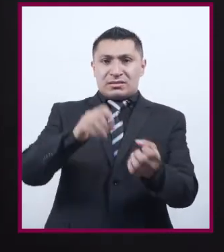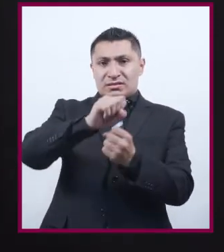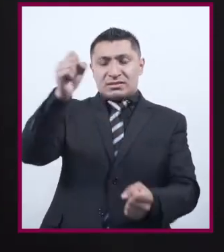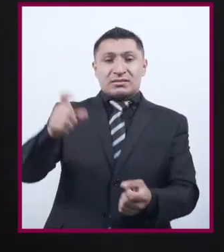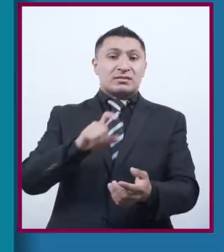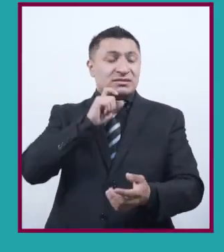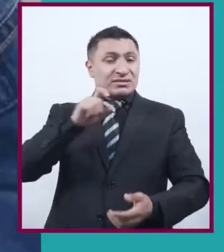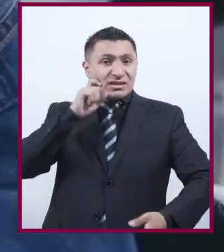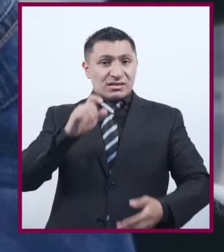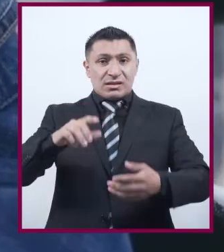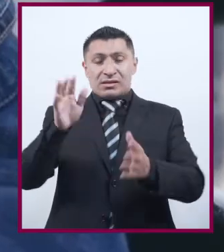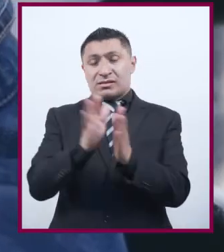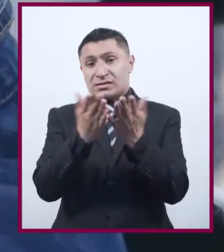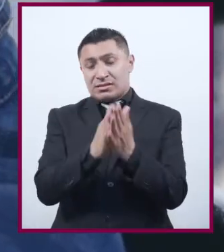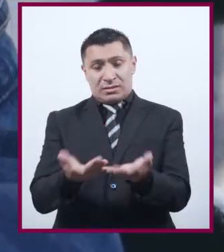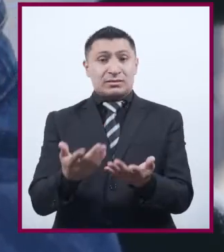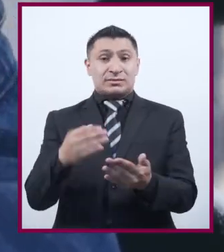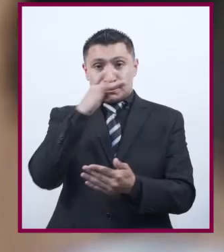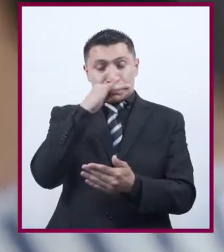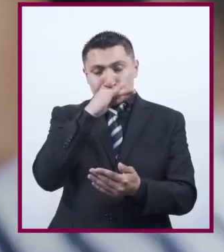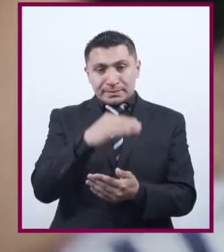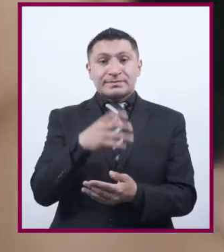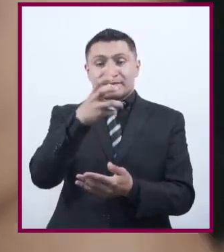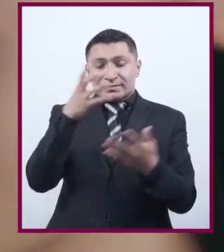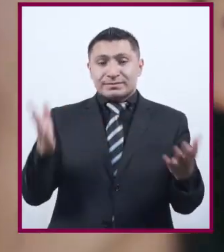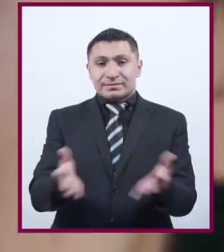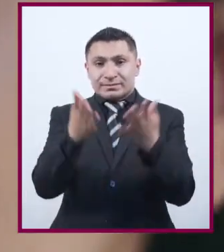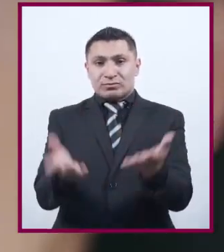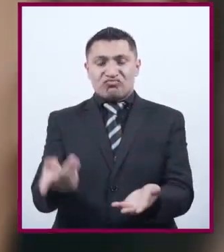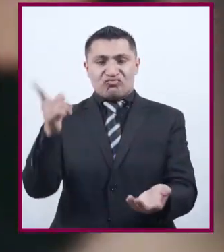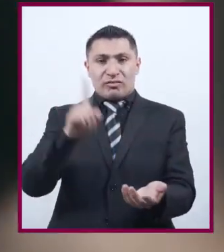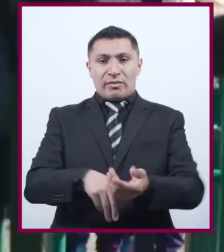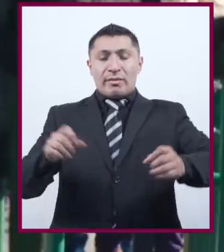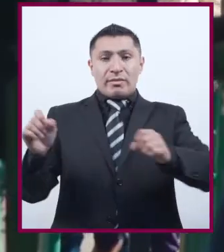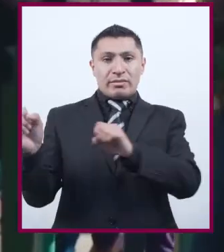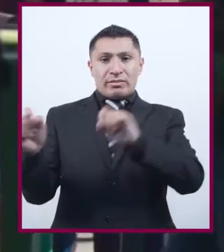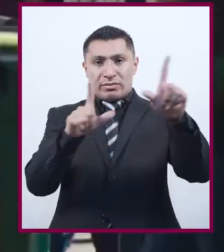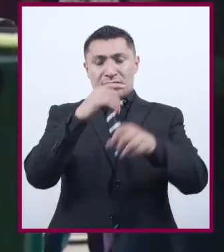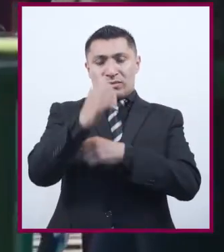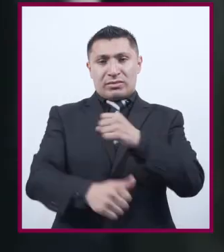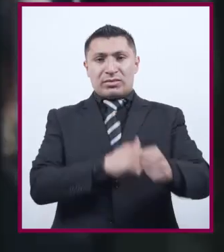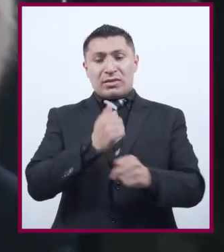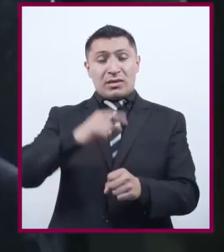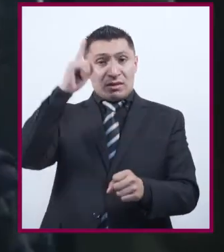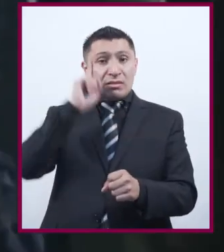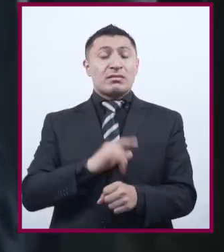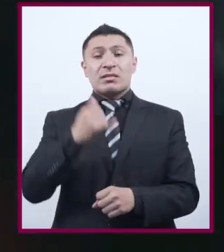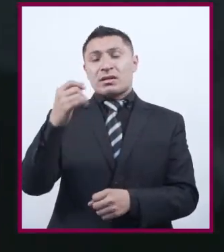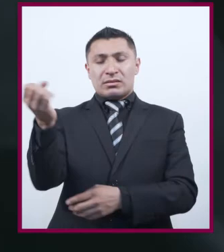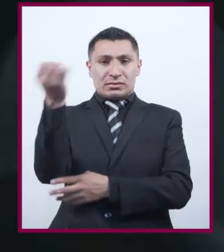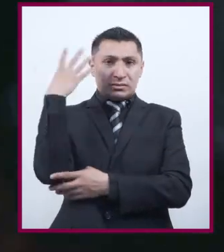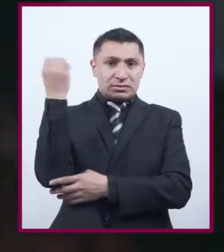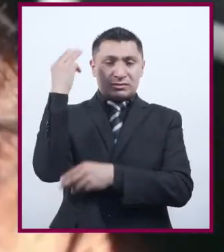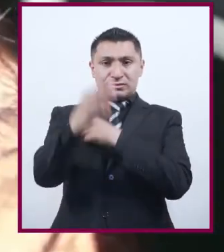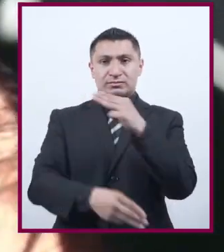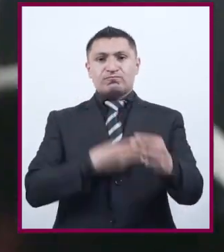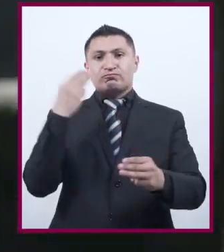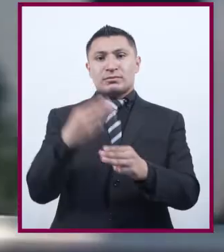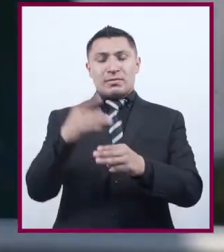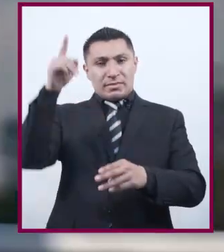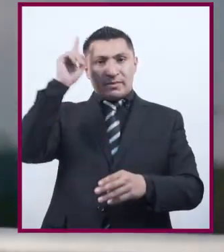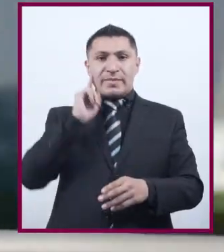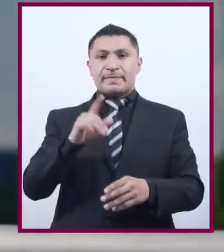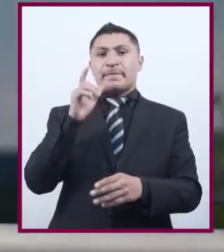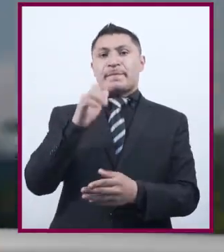texto gratuitos. Ello motivó a que, en el marco de la Declaración del Año de la Mujer y la Conferencia Mundial de la Mujer en la Ciudad